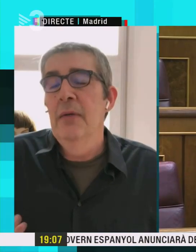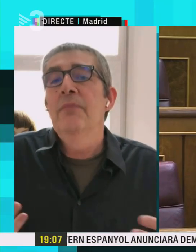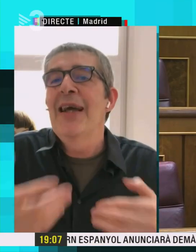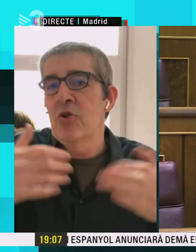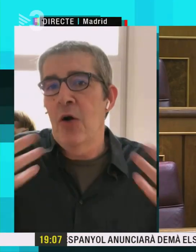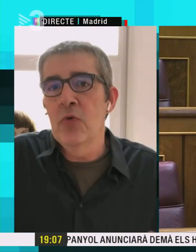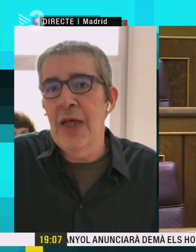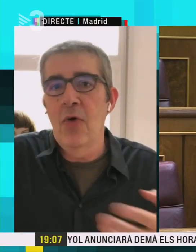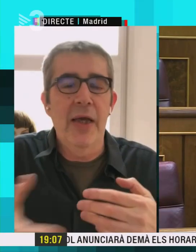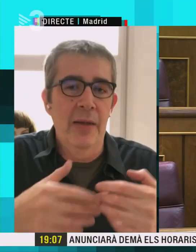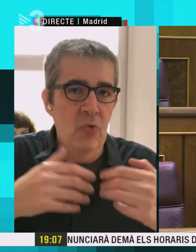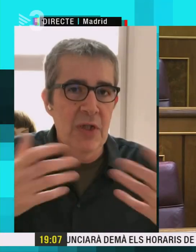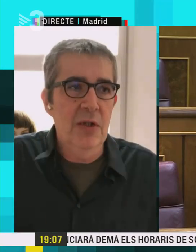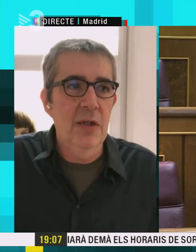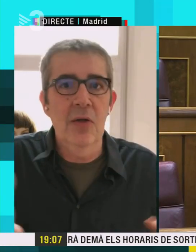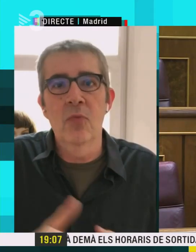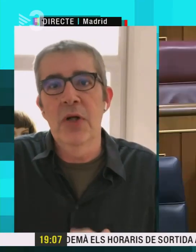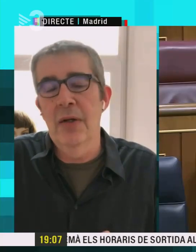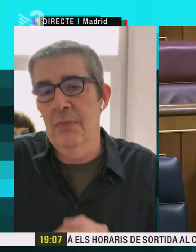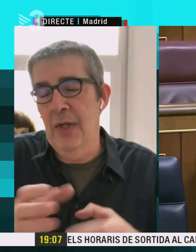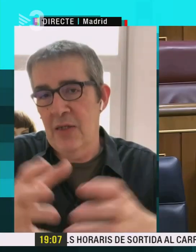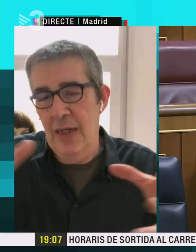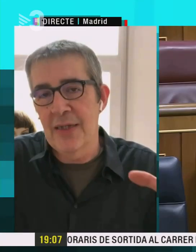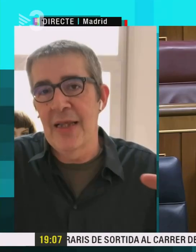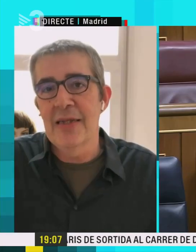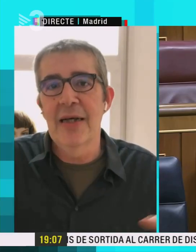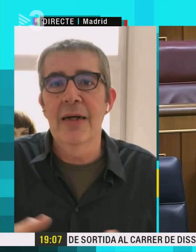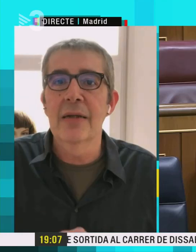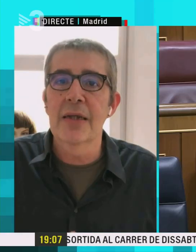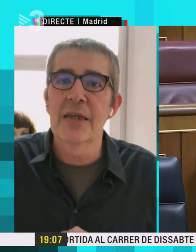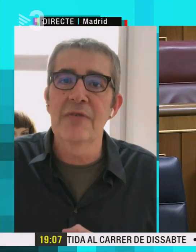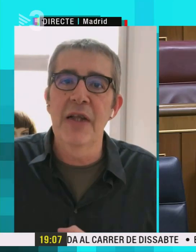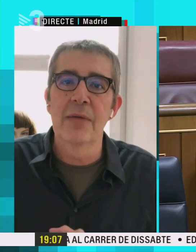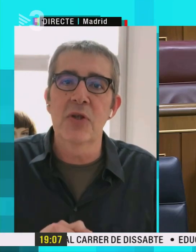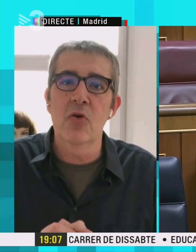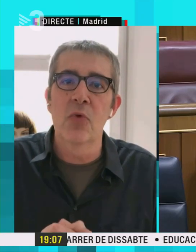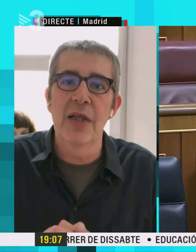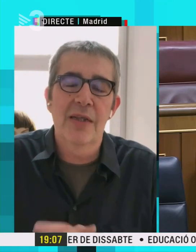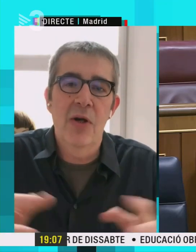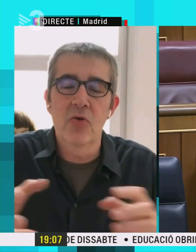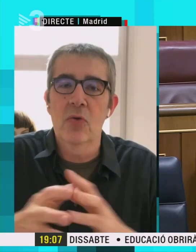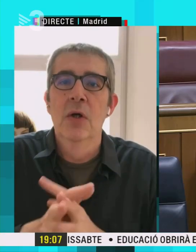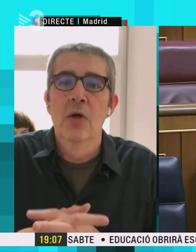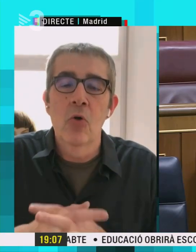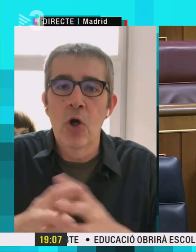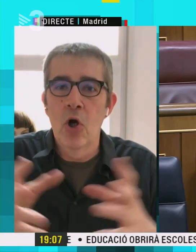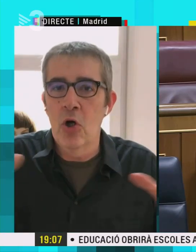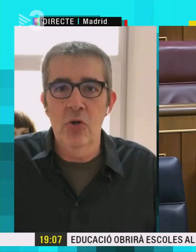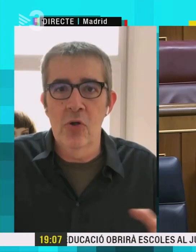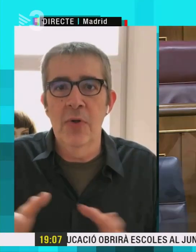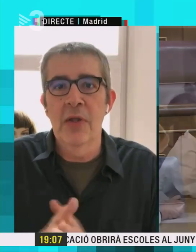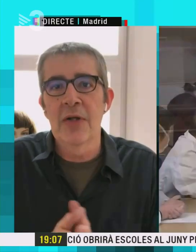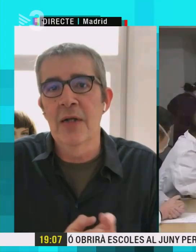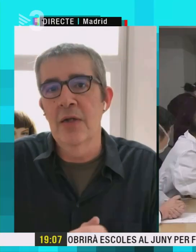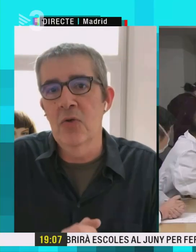Eso se ha juntado a que muchas comunidades, la sanidad está transferida en muchas comunidades, lo han hecho como error,